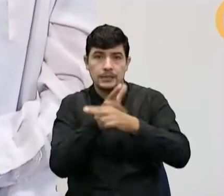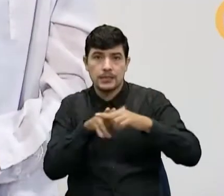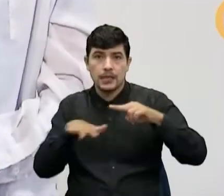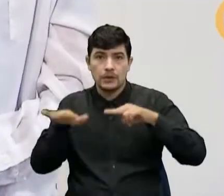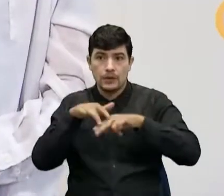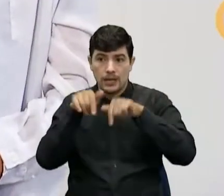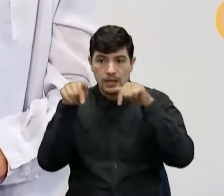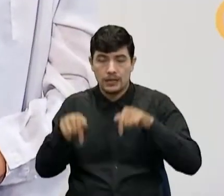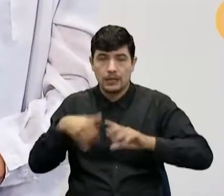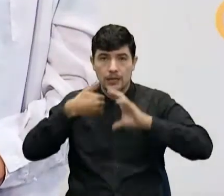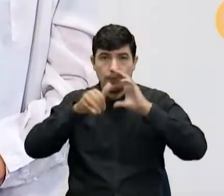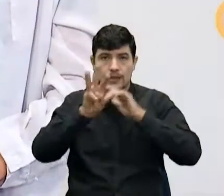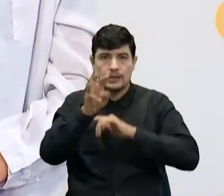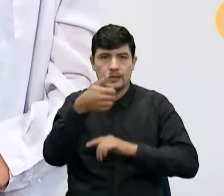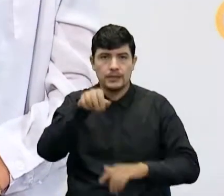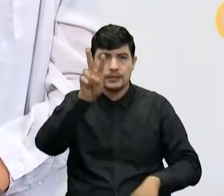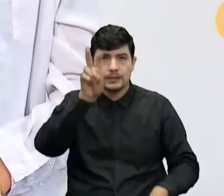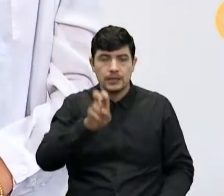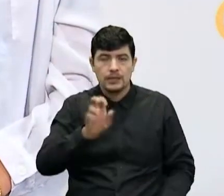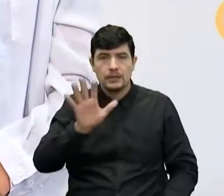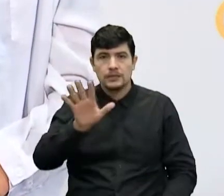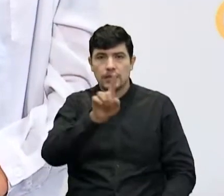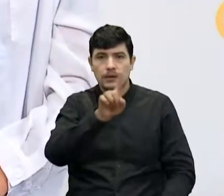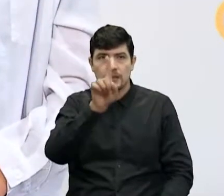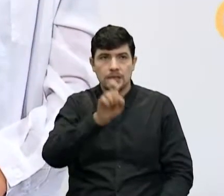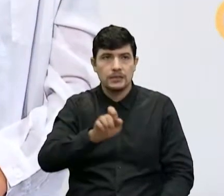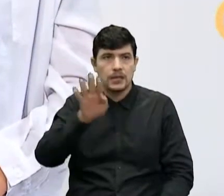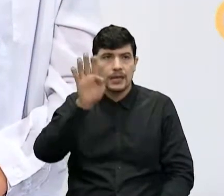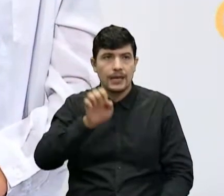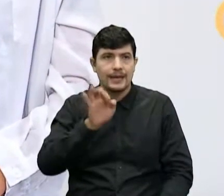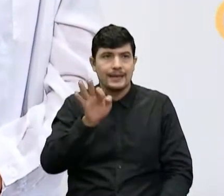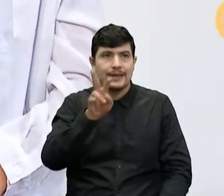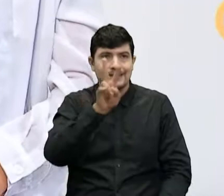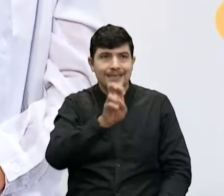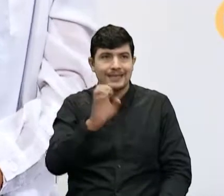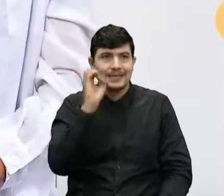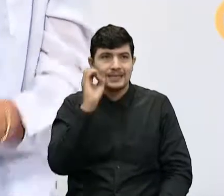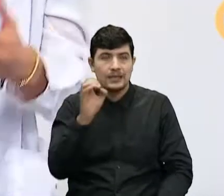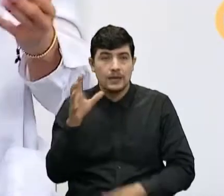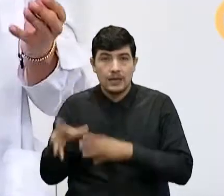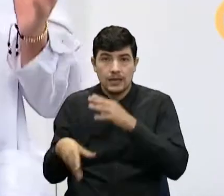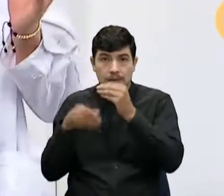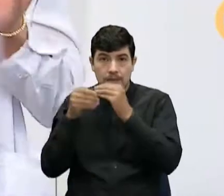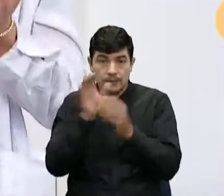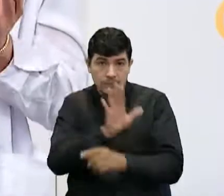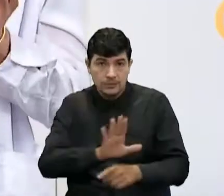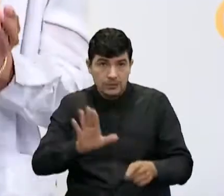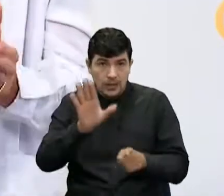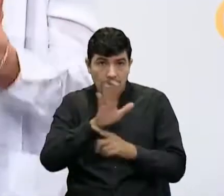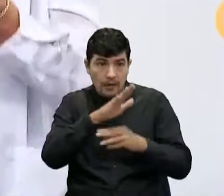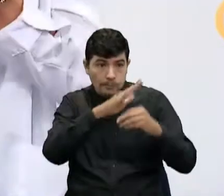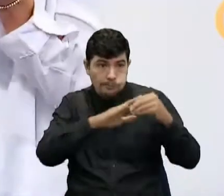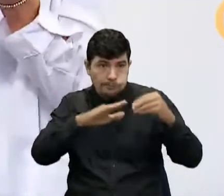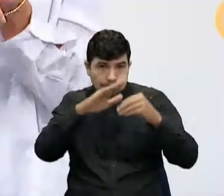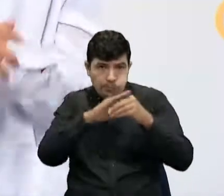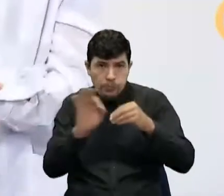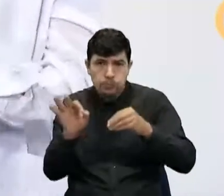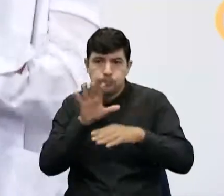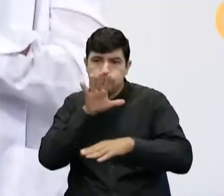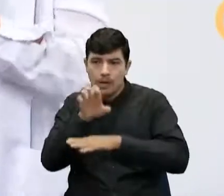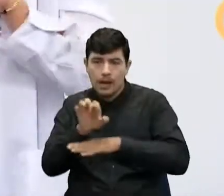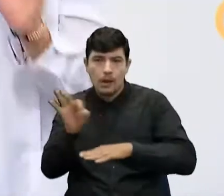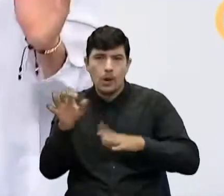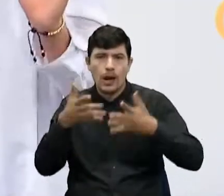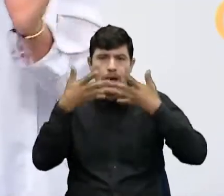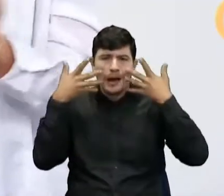través de nuestra línea de WhatsApp 317-5169-370 Además de eso Si usted tiene una mascotica en su casa Un perro, un